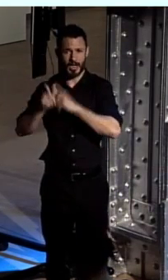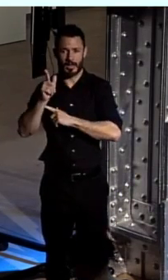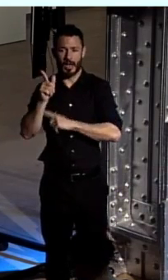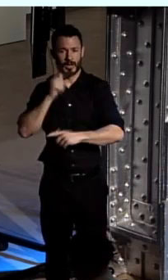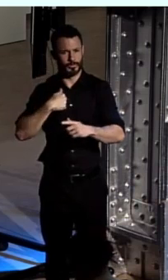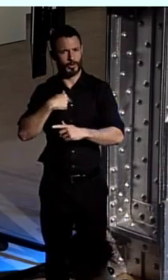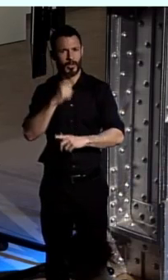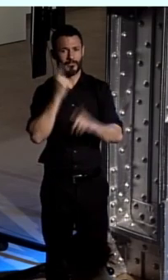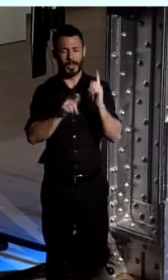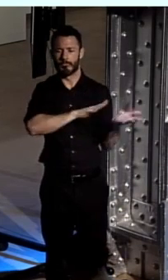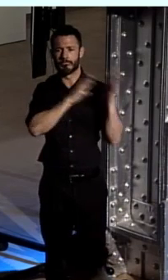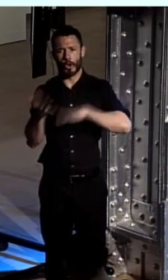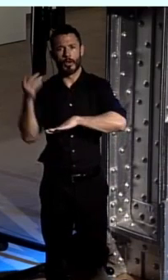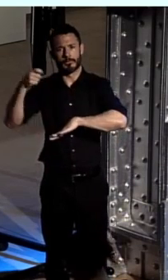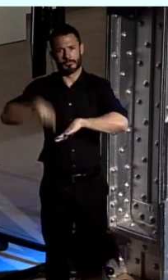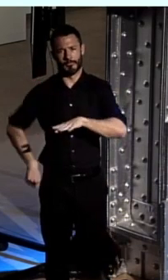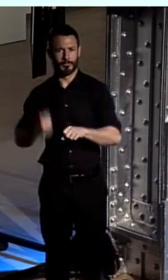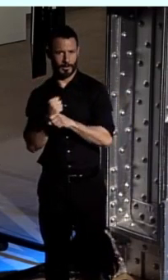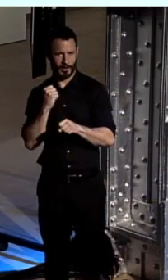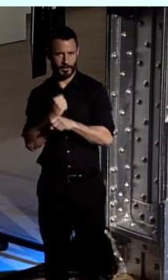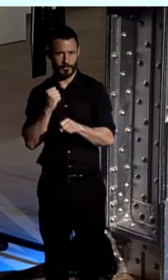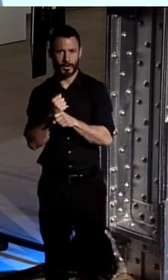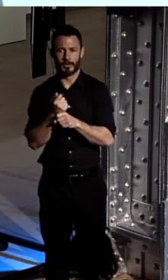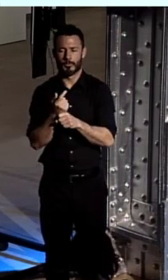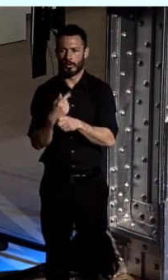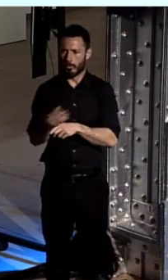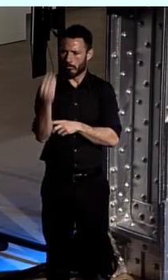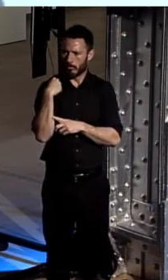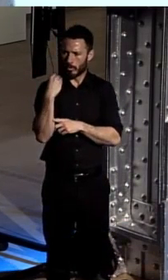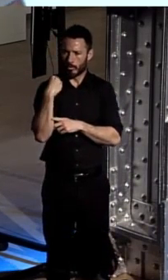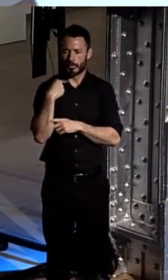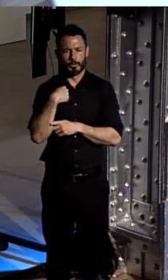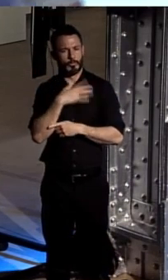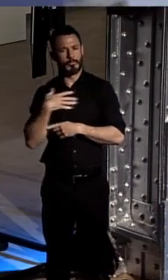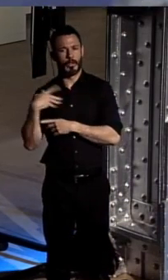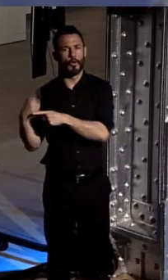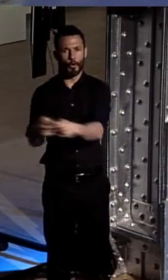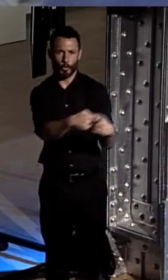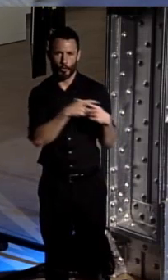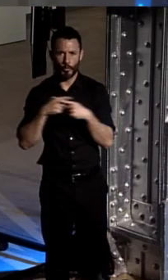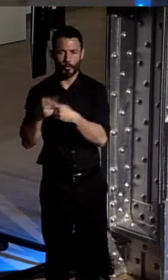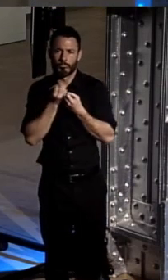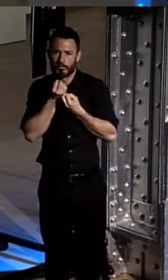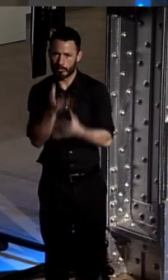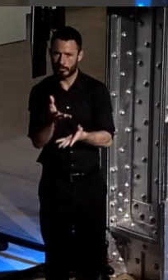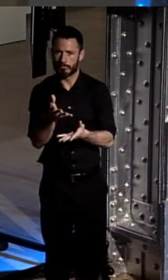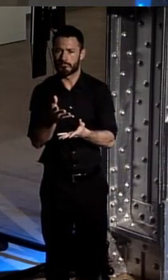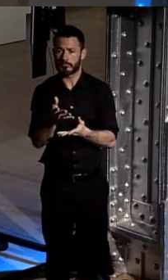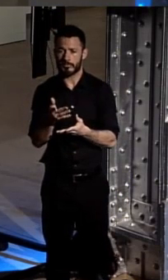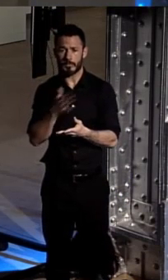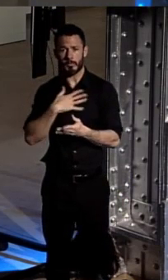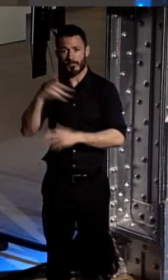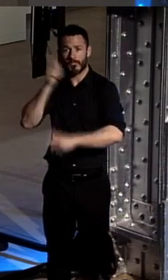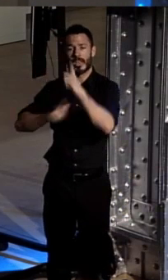en oficio. Mi trabajo es de alguna manera formalizar ese viaje haciéndonos preguntas de ciencia. Yo quiero compartir con ustedes este